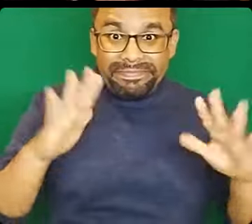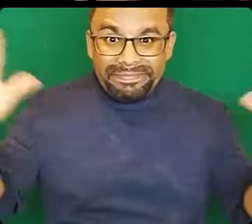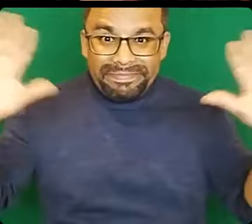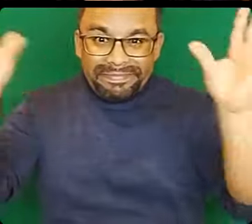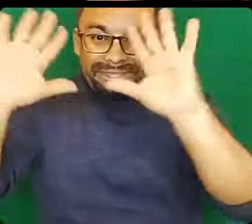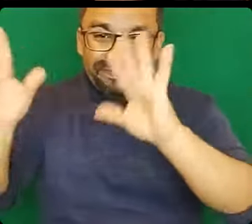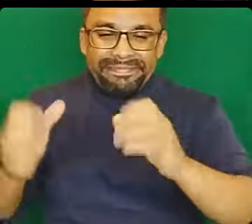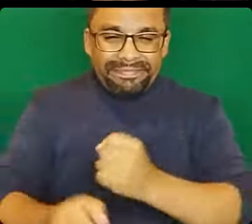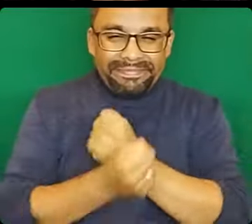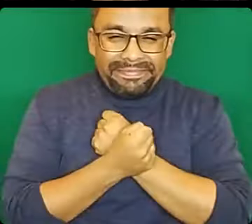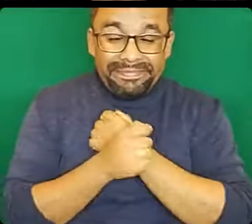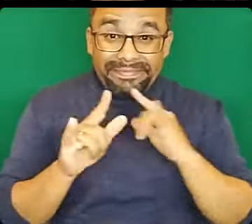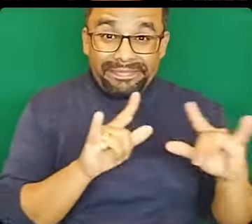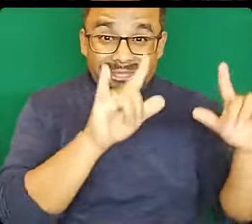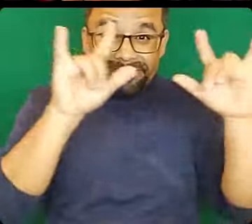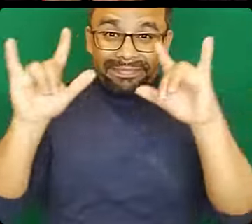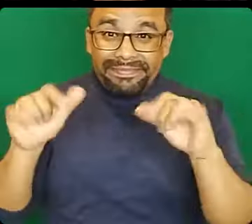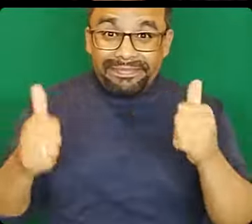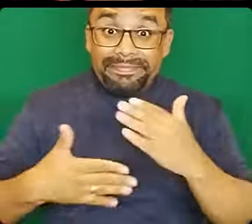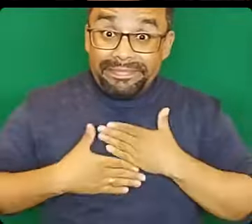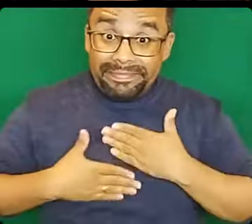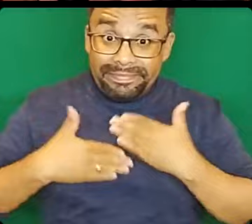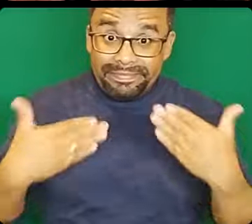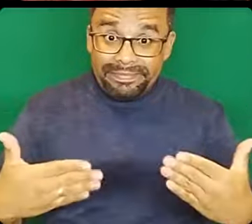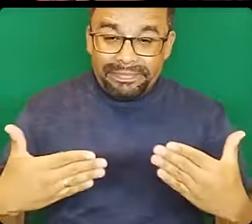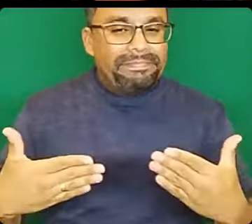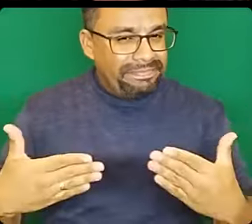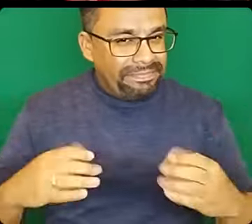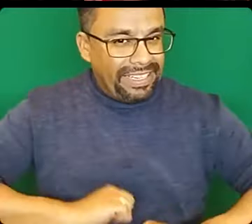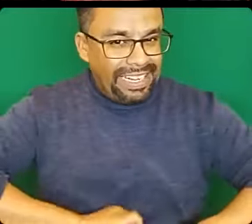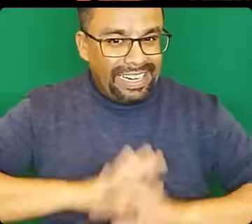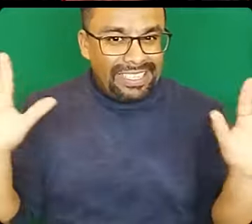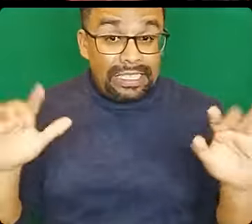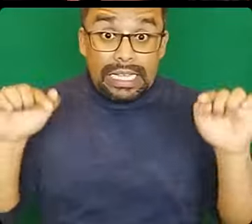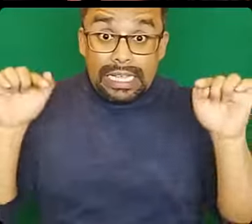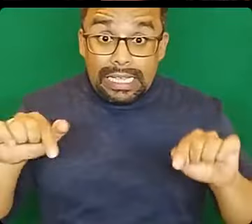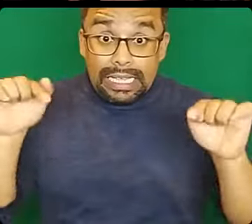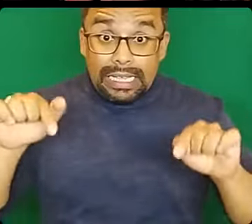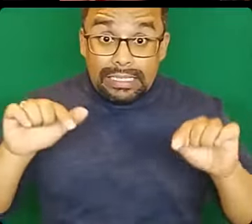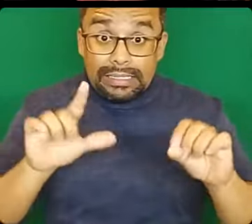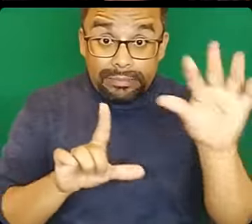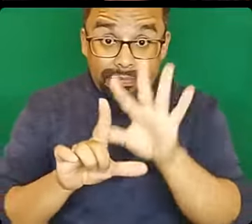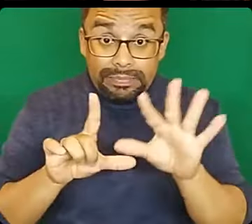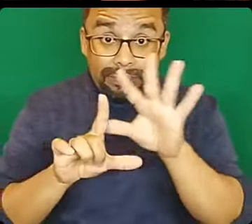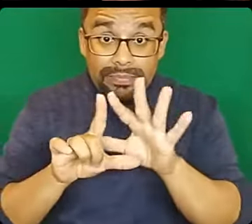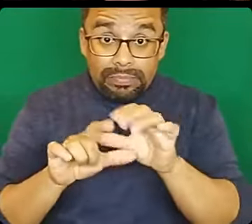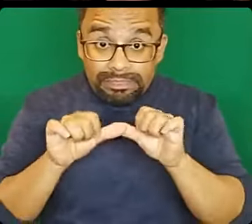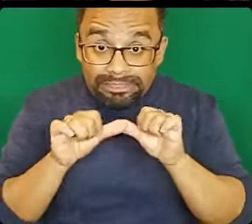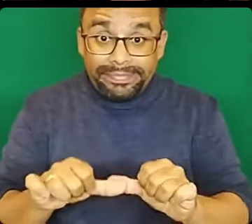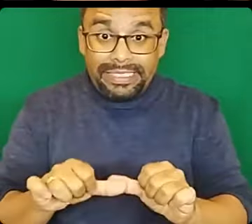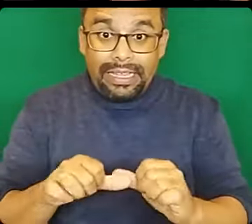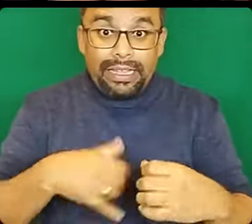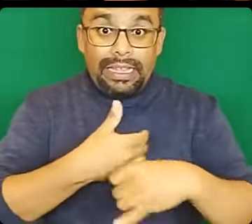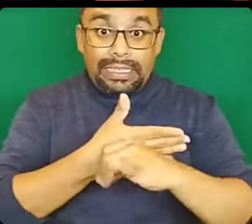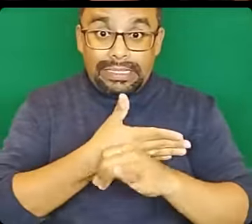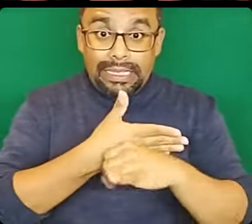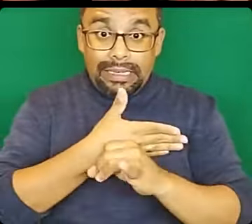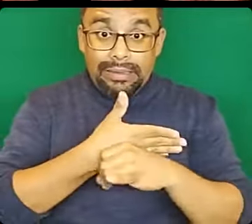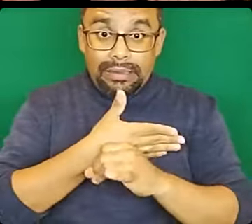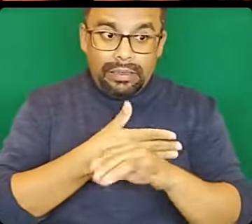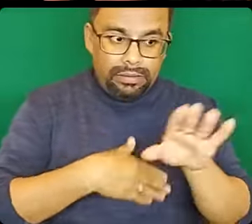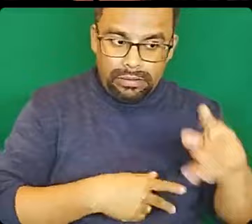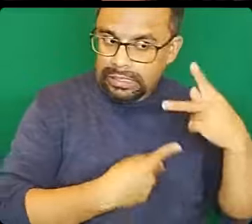montón. Felicitaciones. Y claro que sí, este live va a quedar puesto en Instagram. Ustedes no me vayan, los de